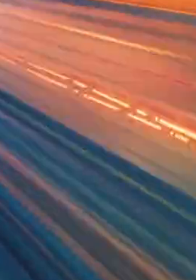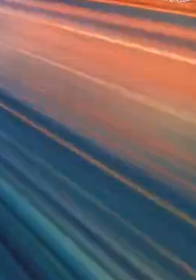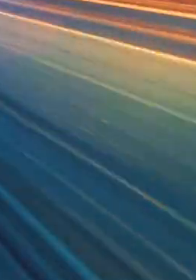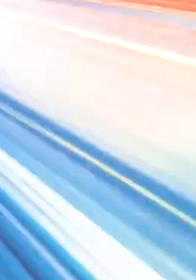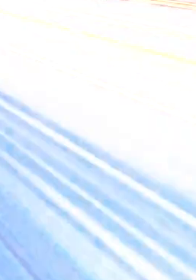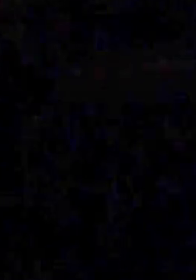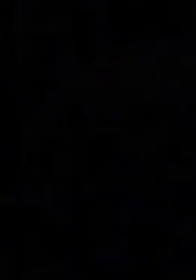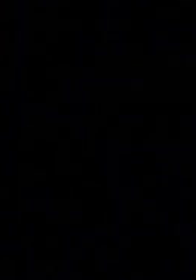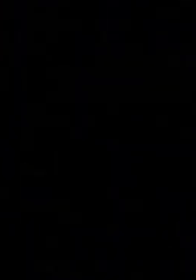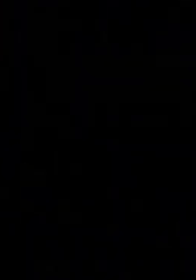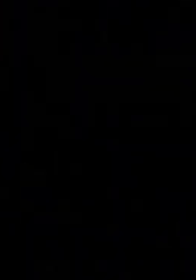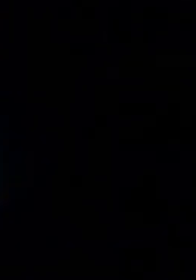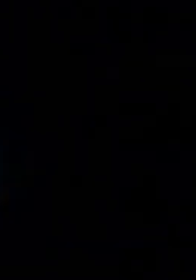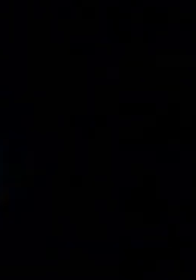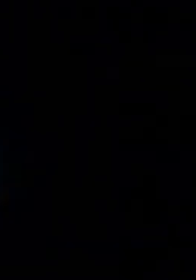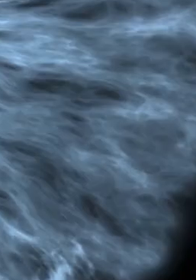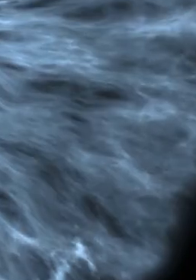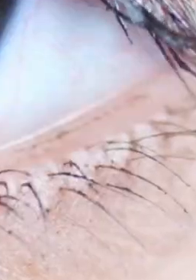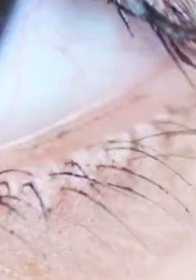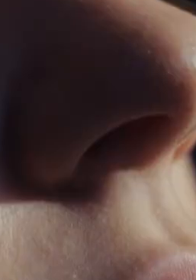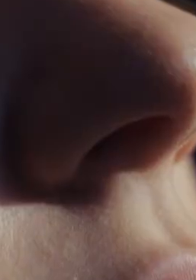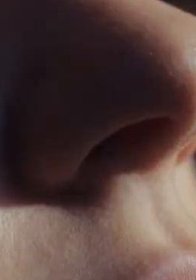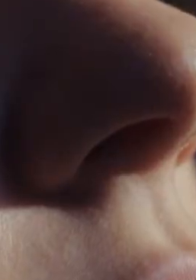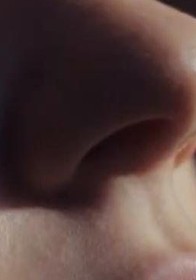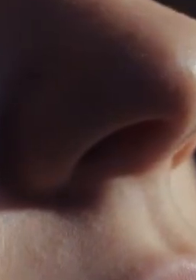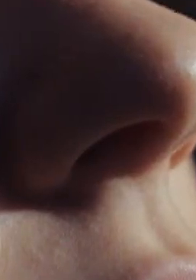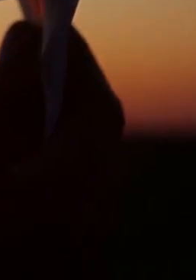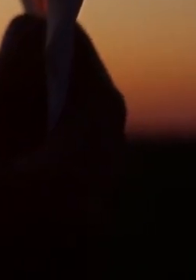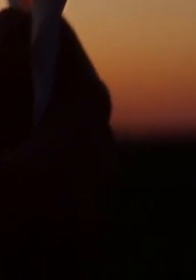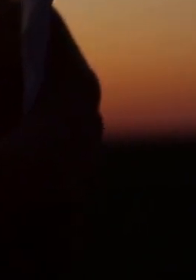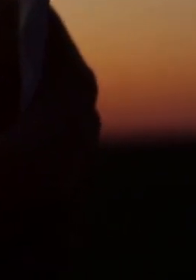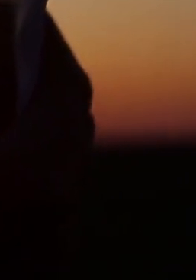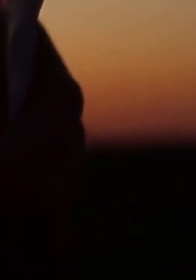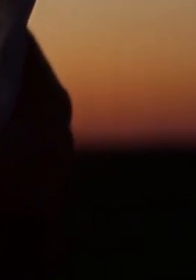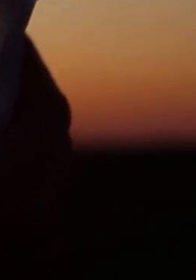¡Gracias! ¡Gracias!